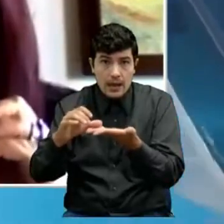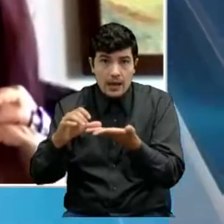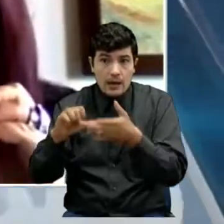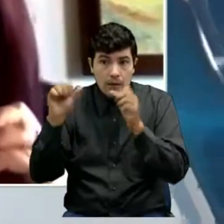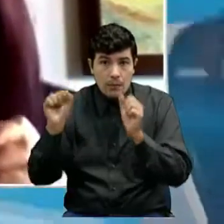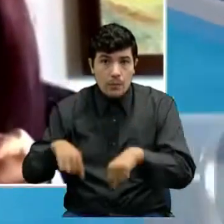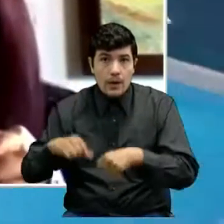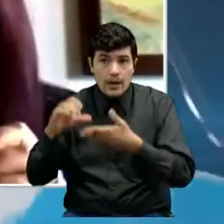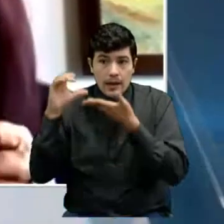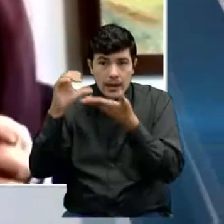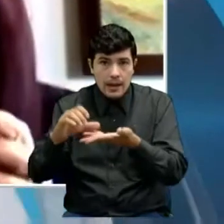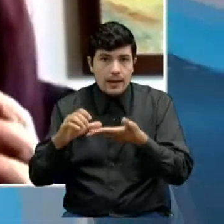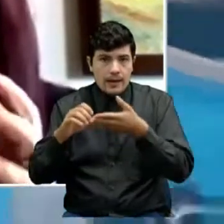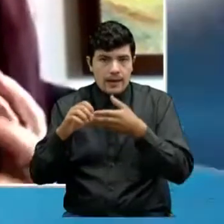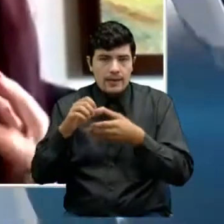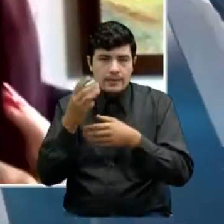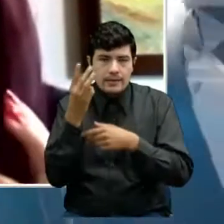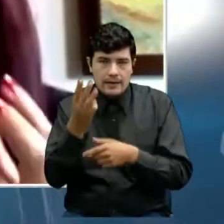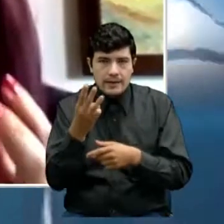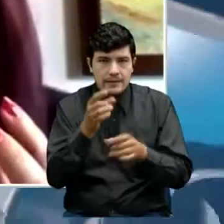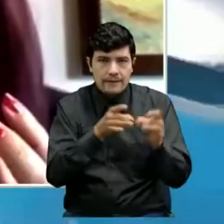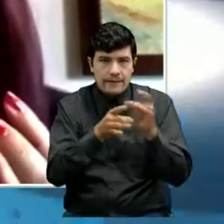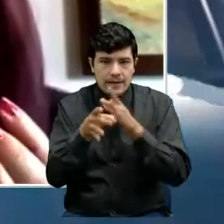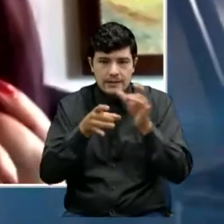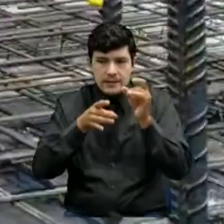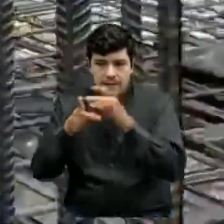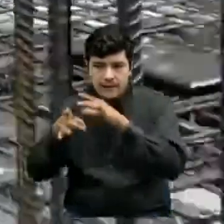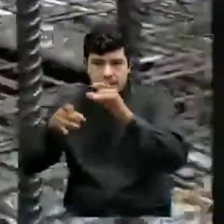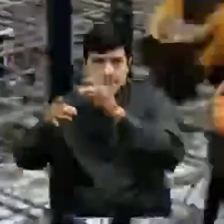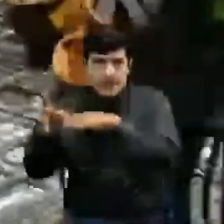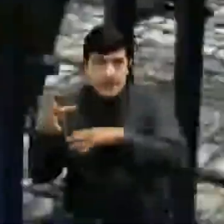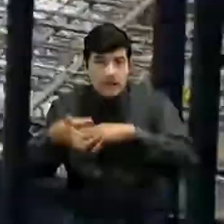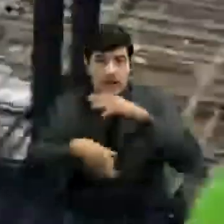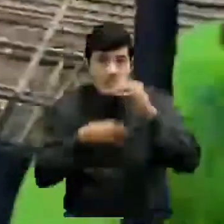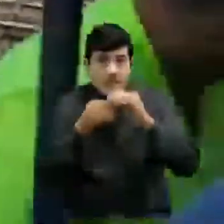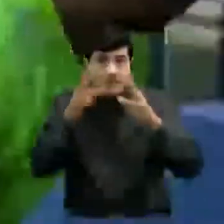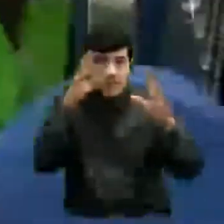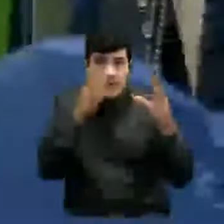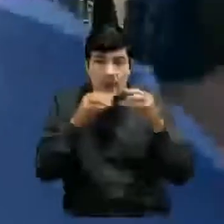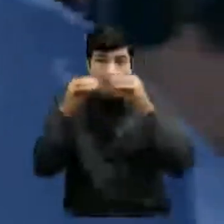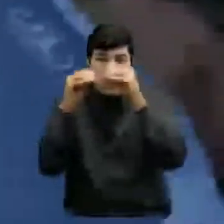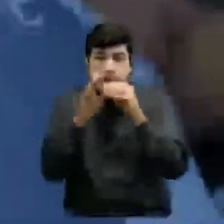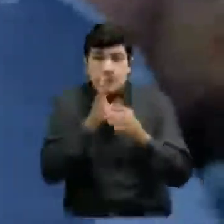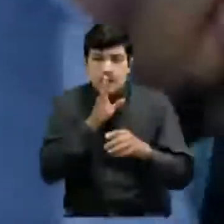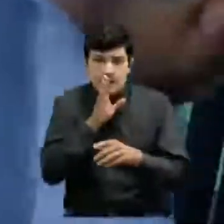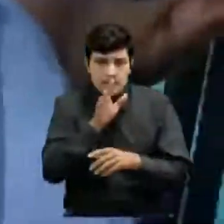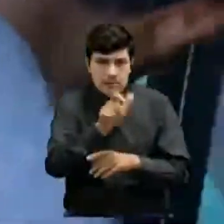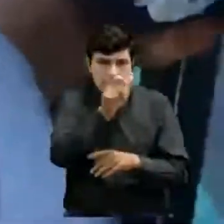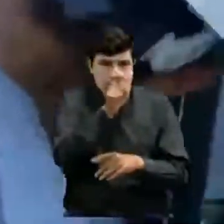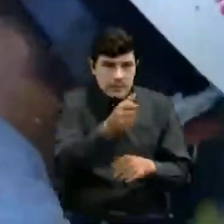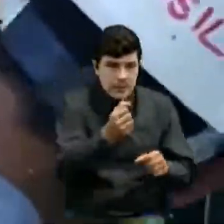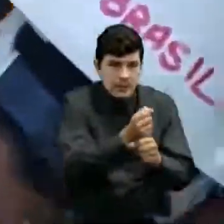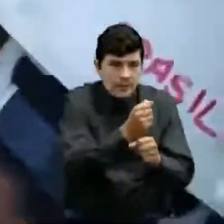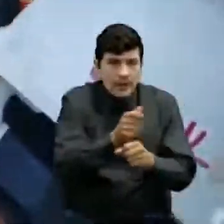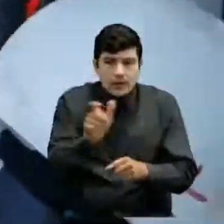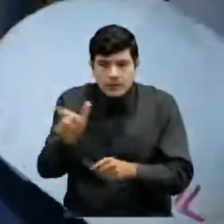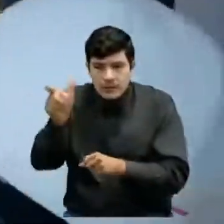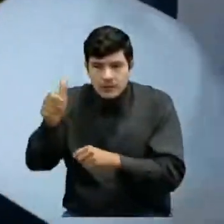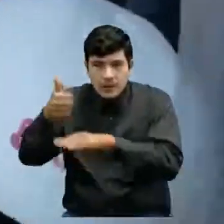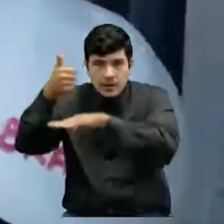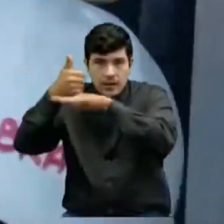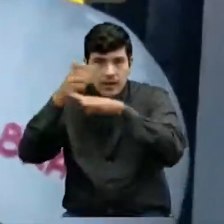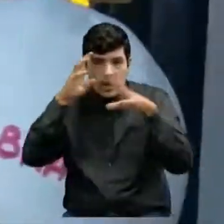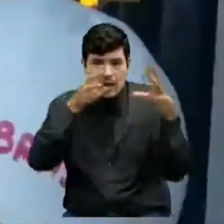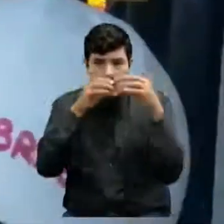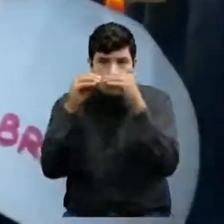pagar en tres eventos. Ese acuerdo tenía que ser entre el trabajador y el